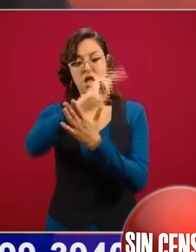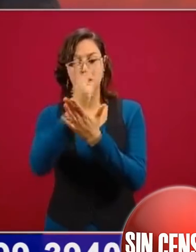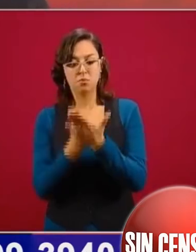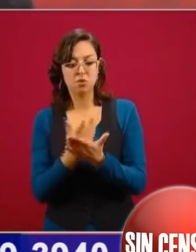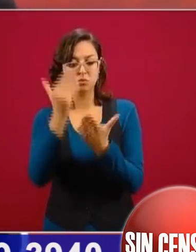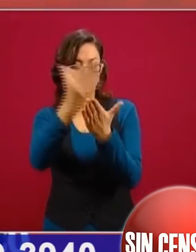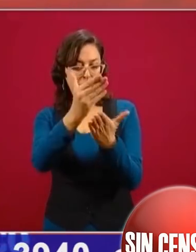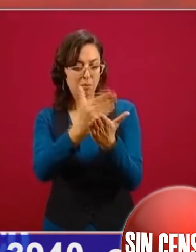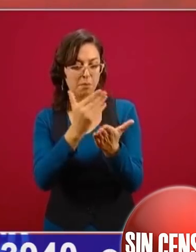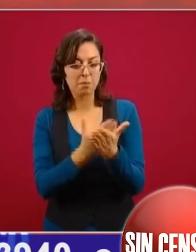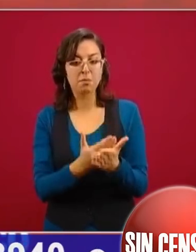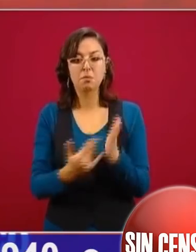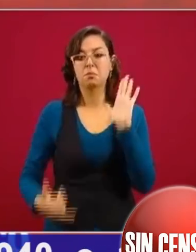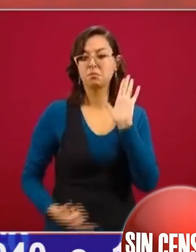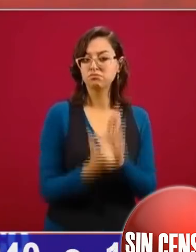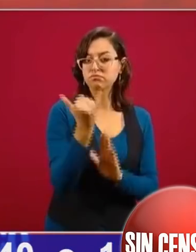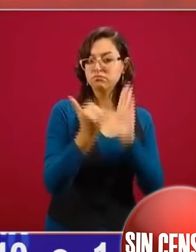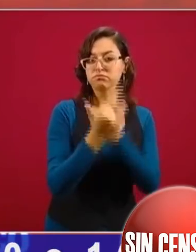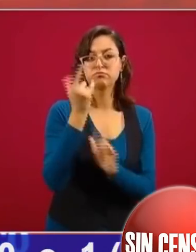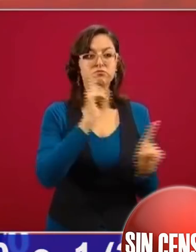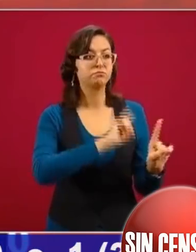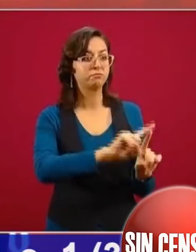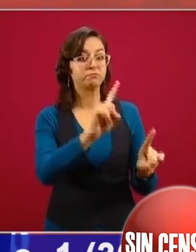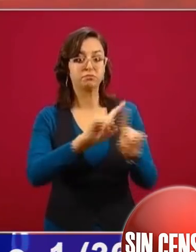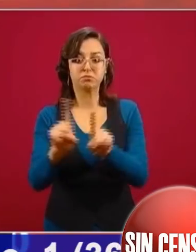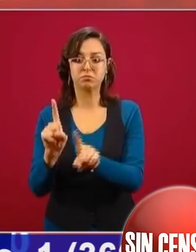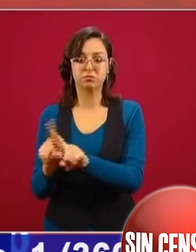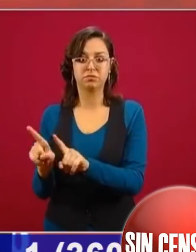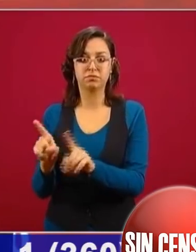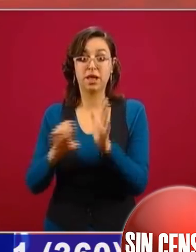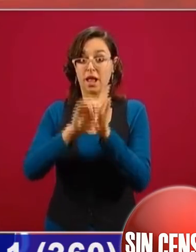importantísimo. Hablábamos ahora del aeropuerto.